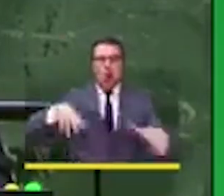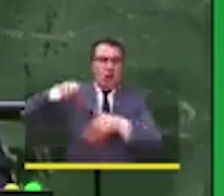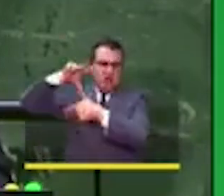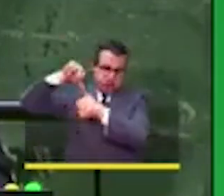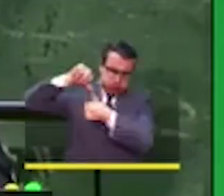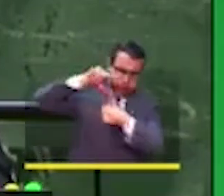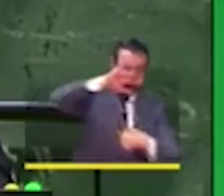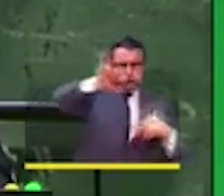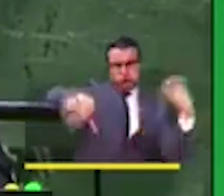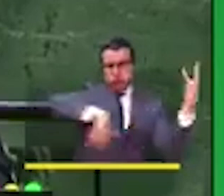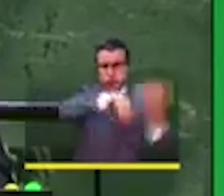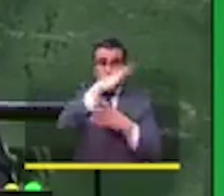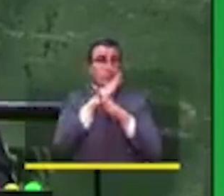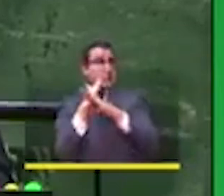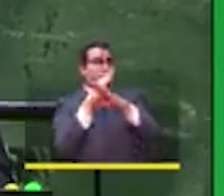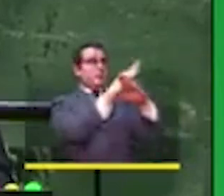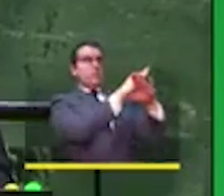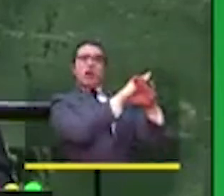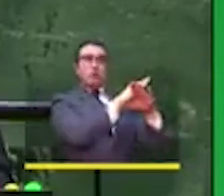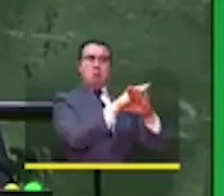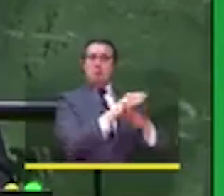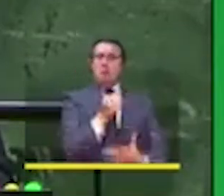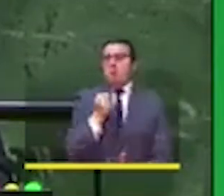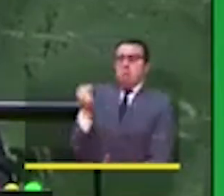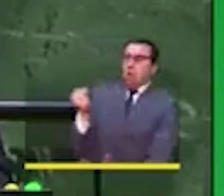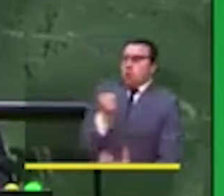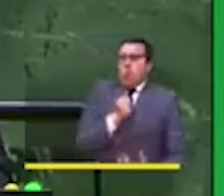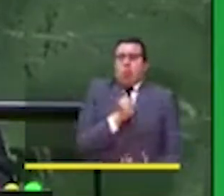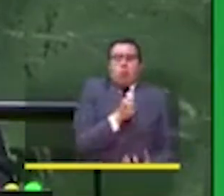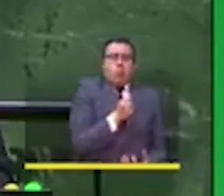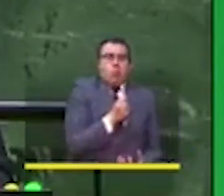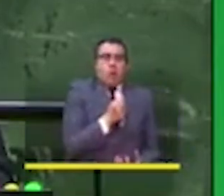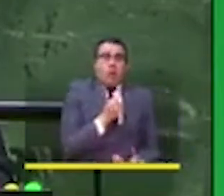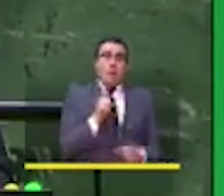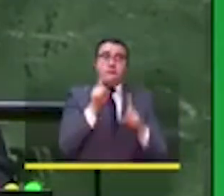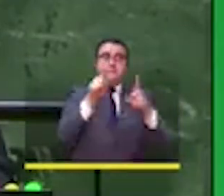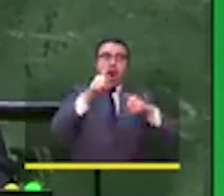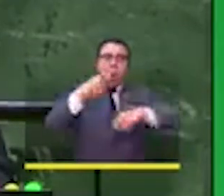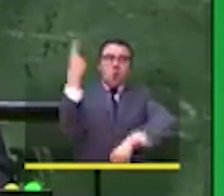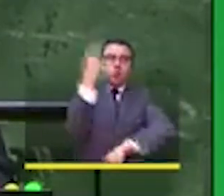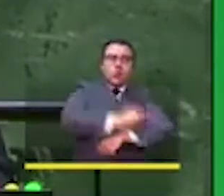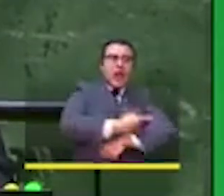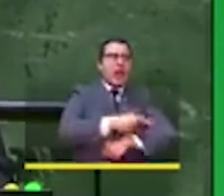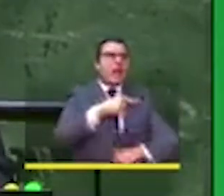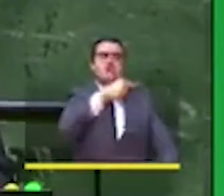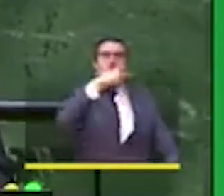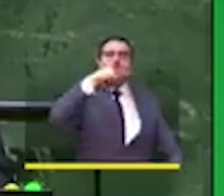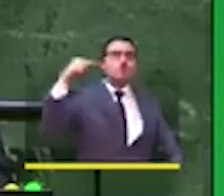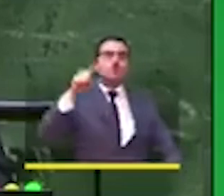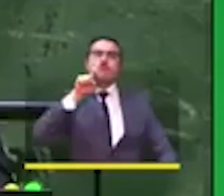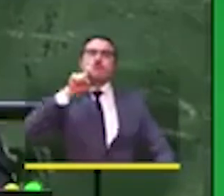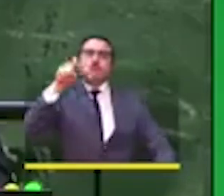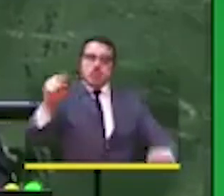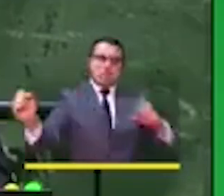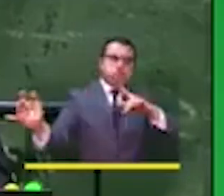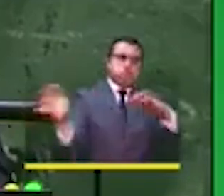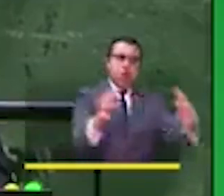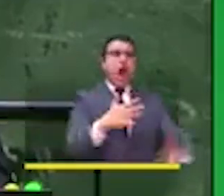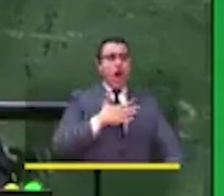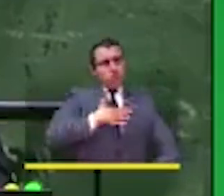tormentas y huracanes, pero sí tienen en un solo día para que se maten rusos y ucranianos entre